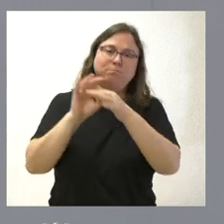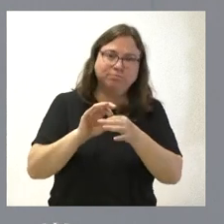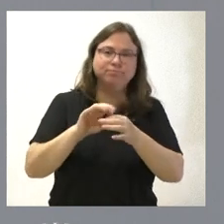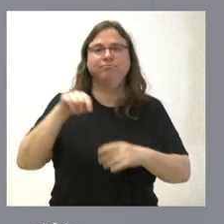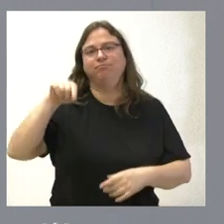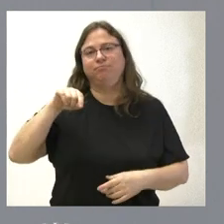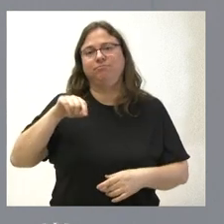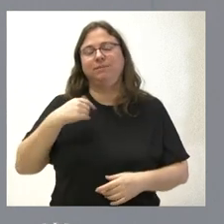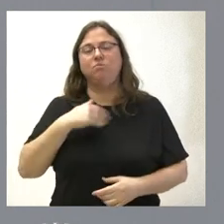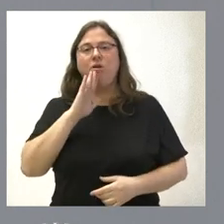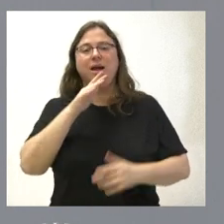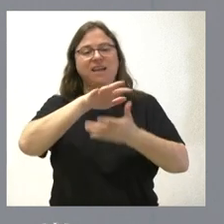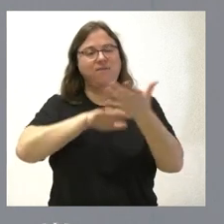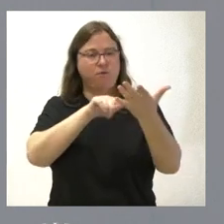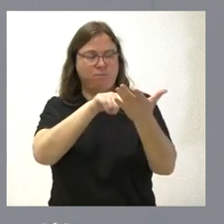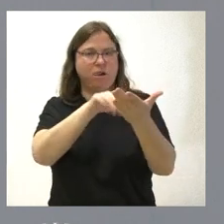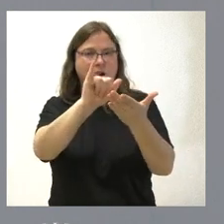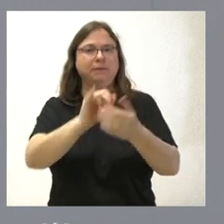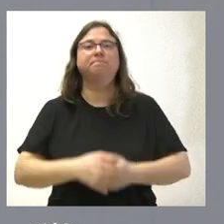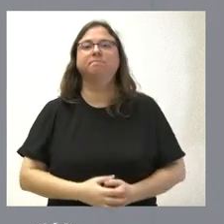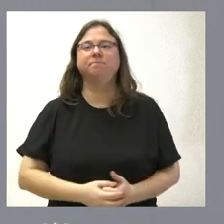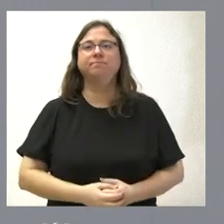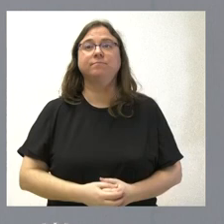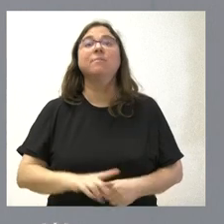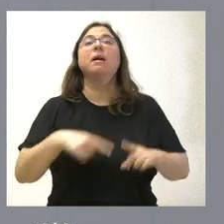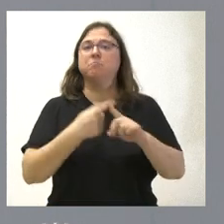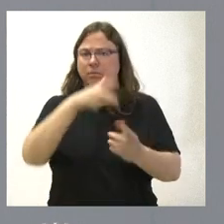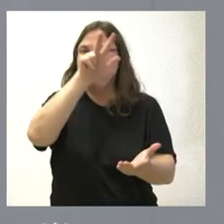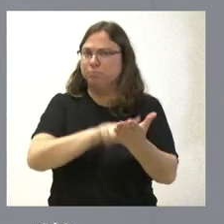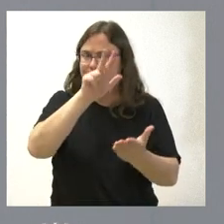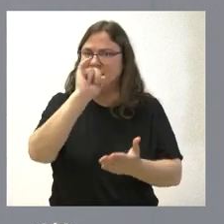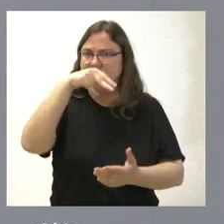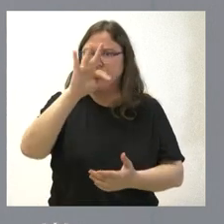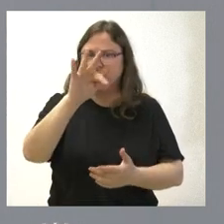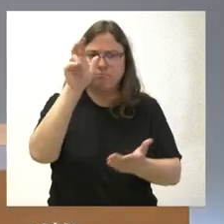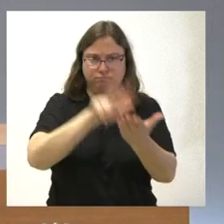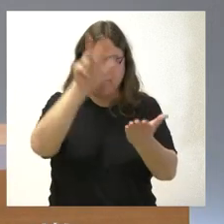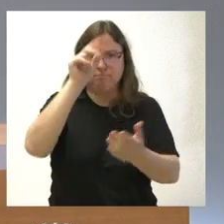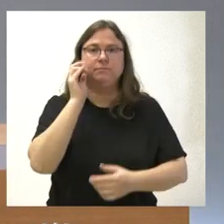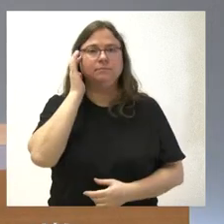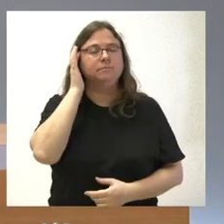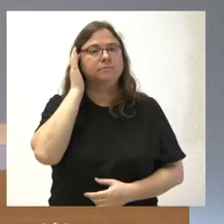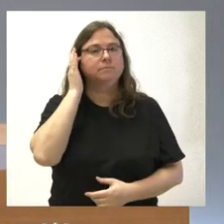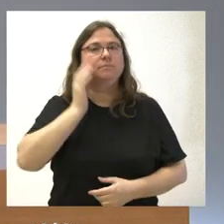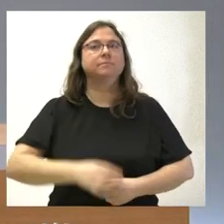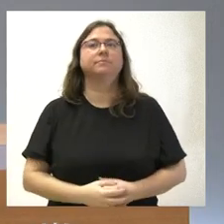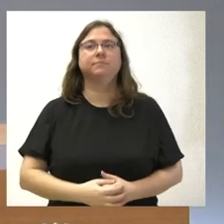les señalado y que viene en el informe que aquí se presenta y que ha sido validado por la iref